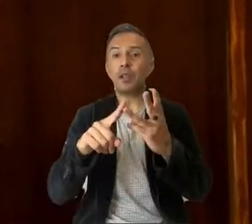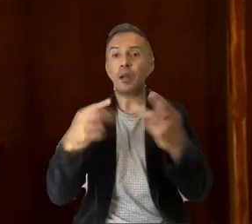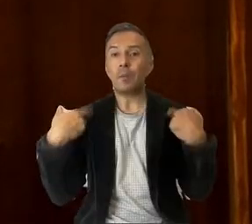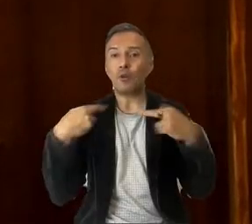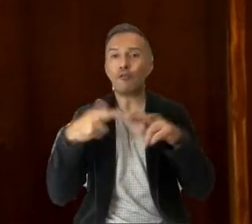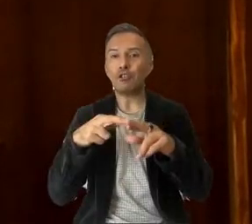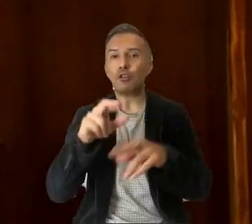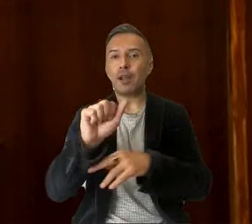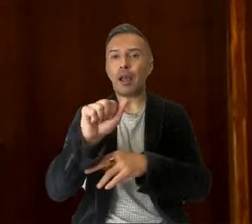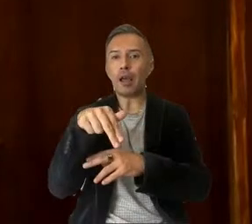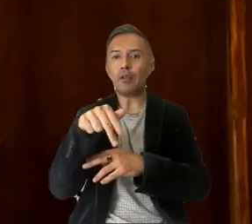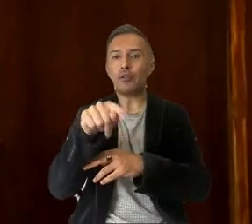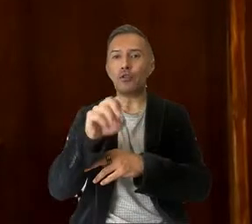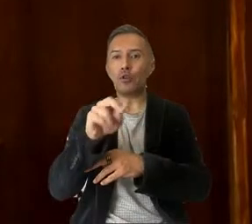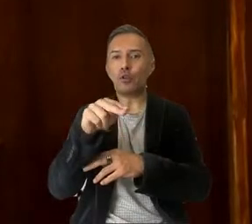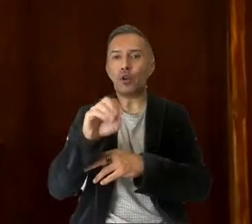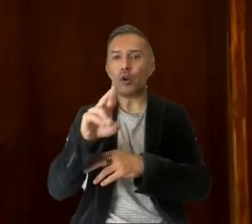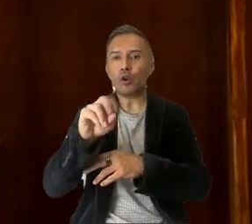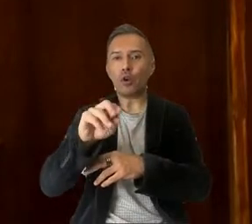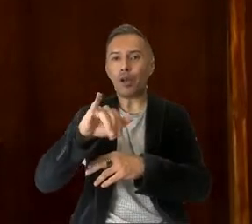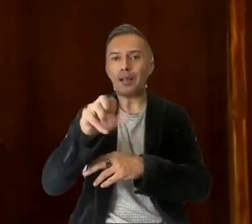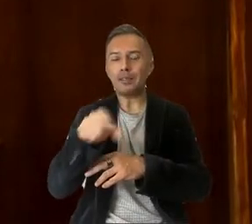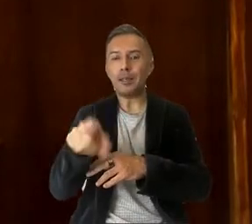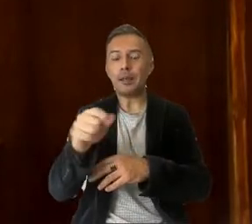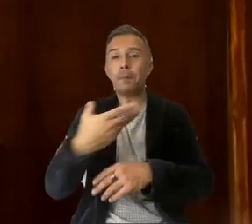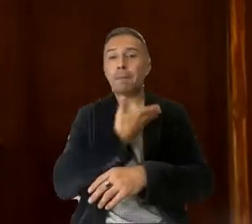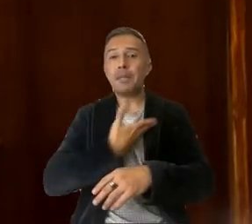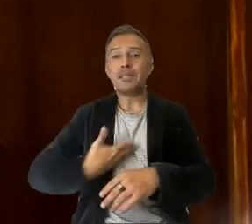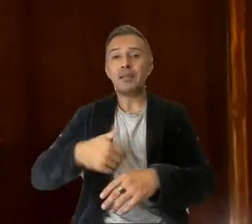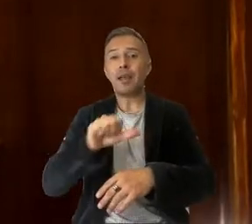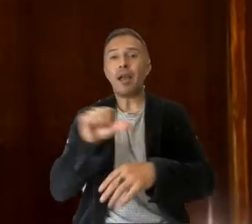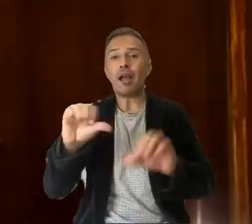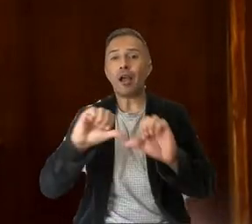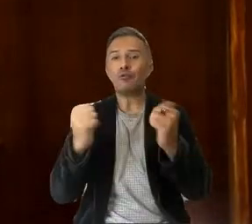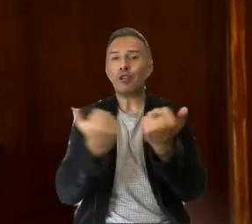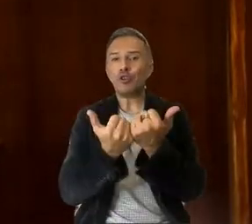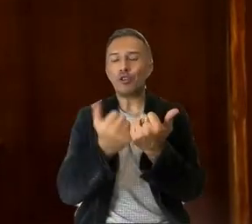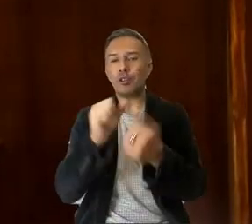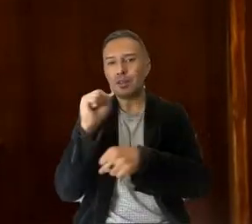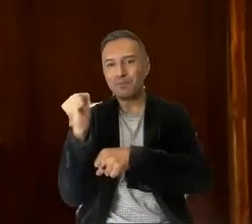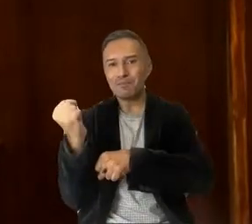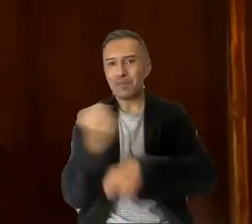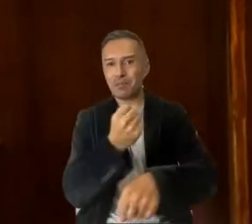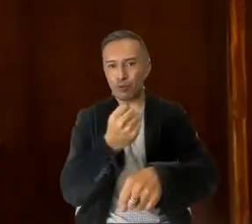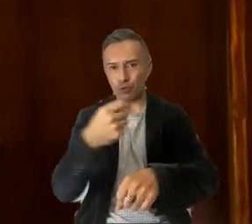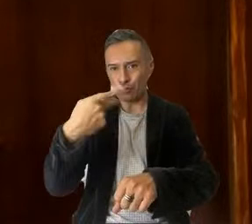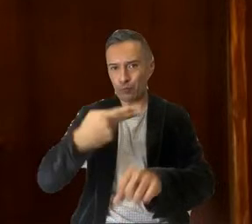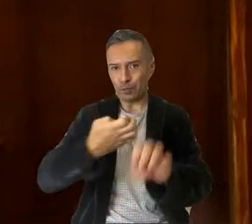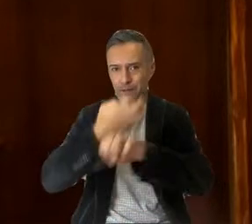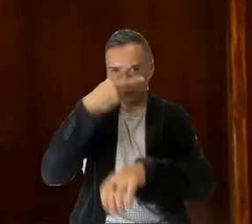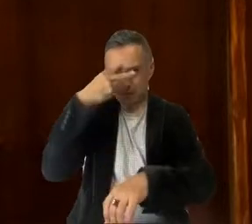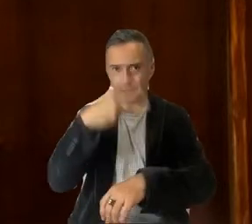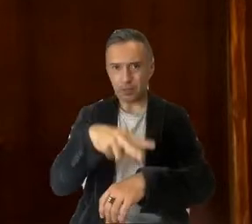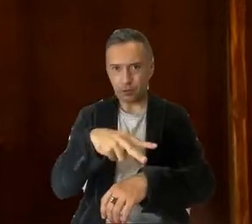Al profesor Antonio Figueroa Rojas, presidente de la Asociación de Béisbol del Estado de México.